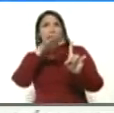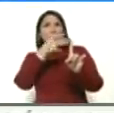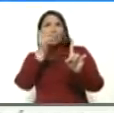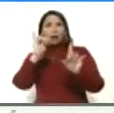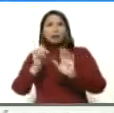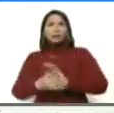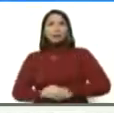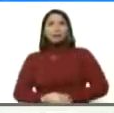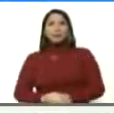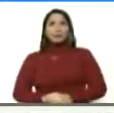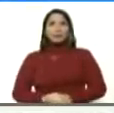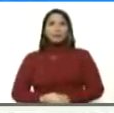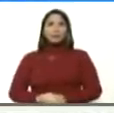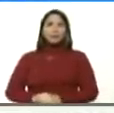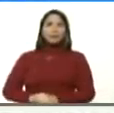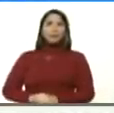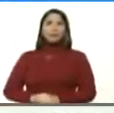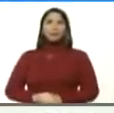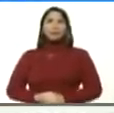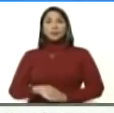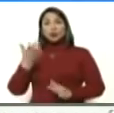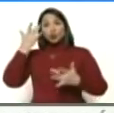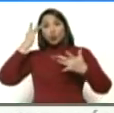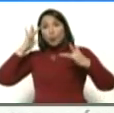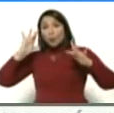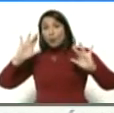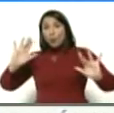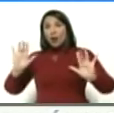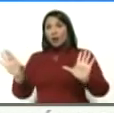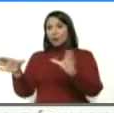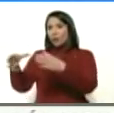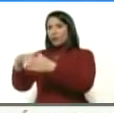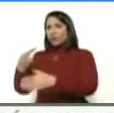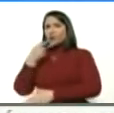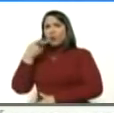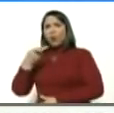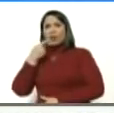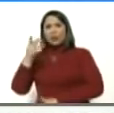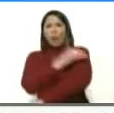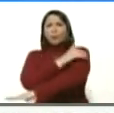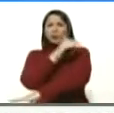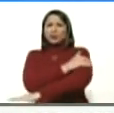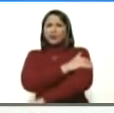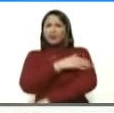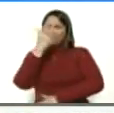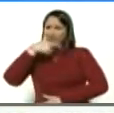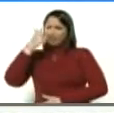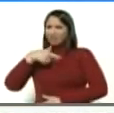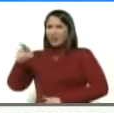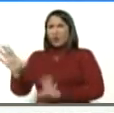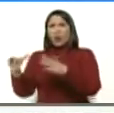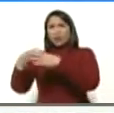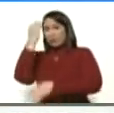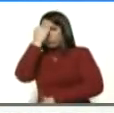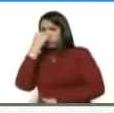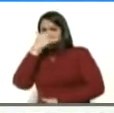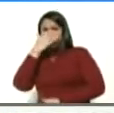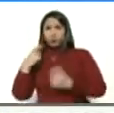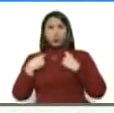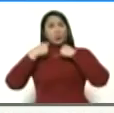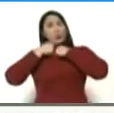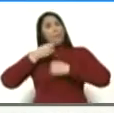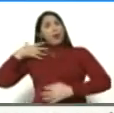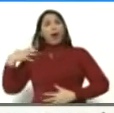existencia de este supuesto pseudogrupo político, que en realidad es una organización criminal de cuello